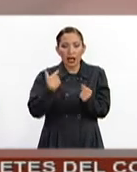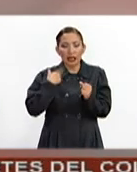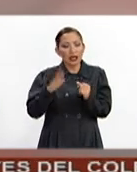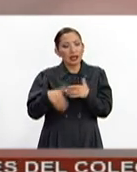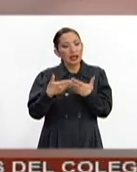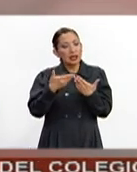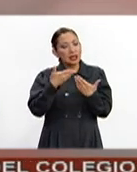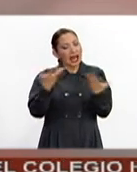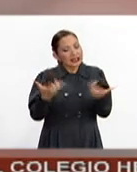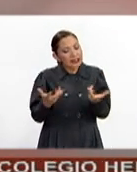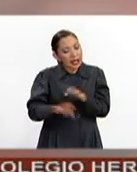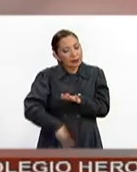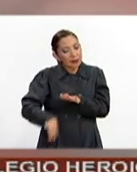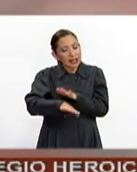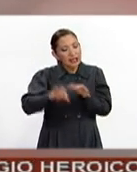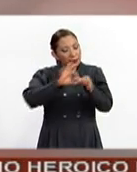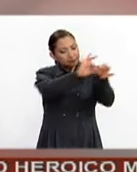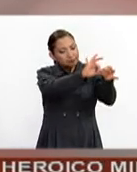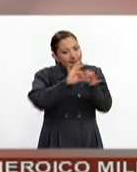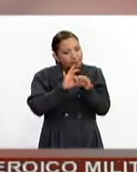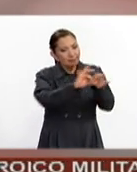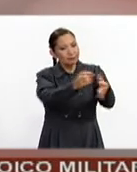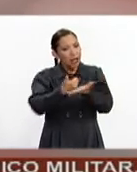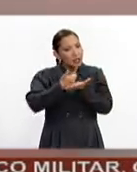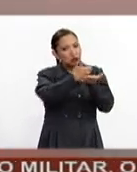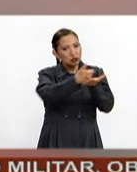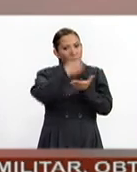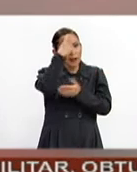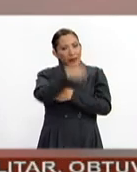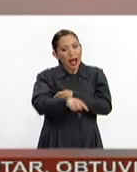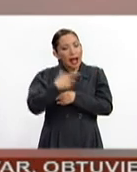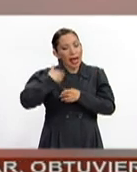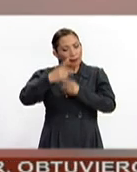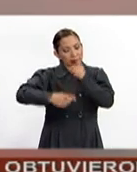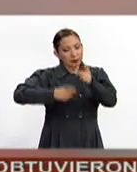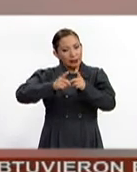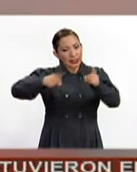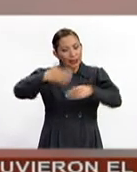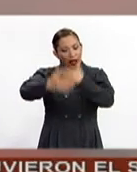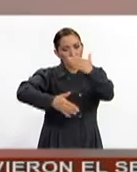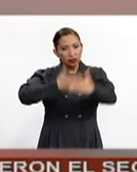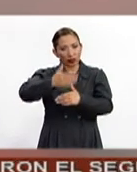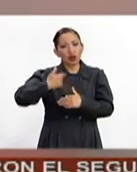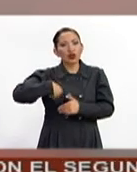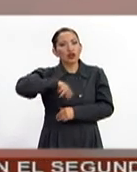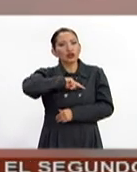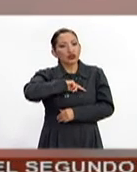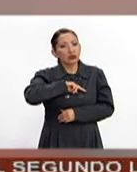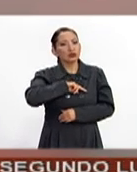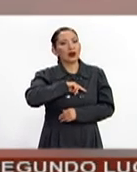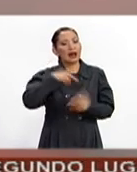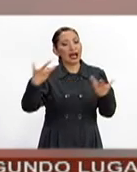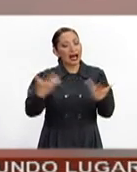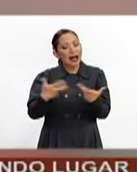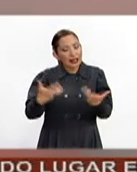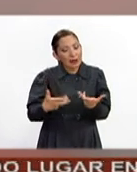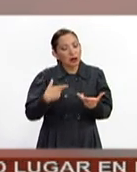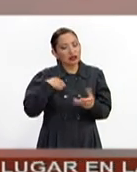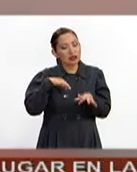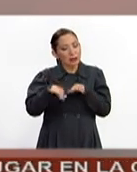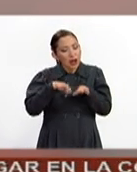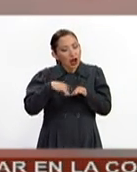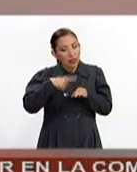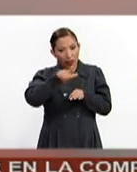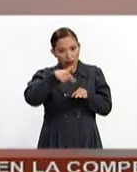fincada en la cooperación para el desarrollo. Vamos a buscar